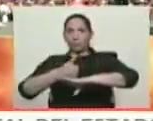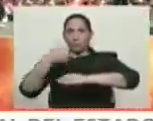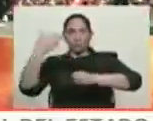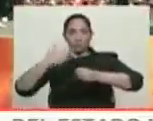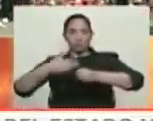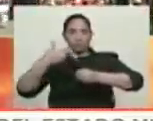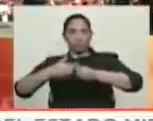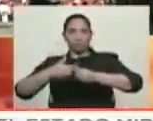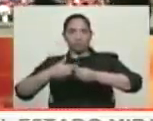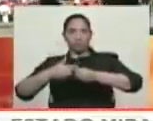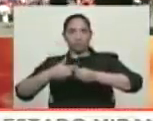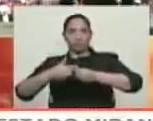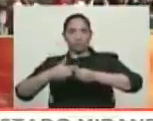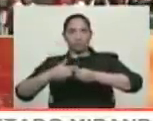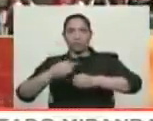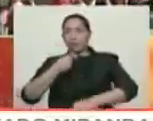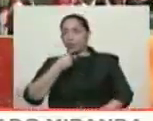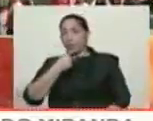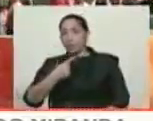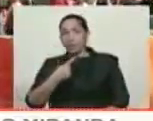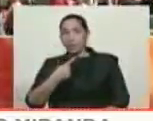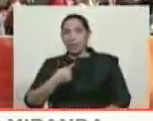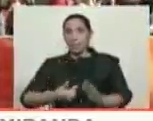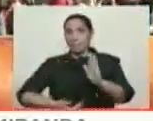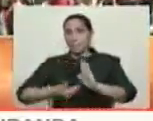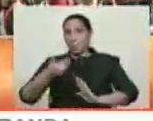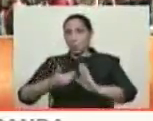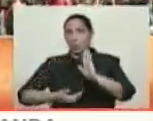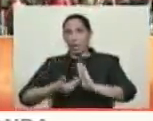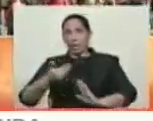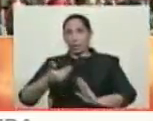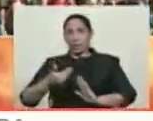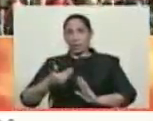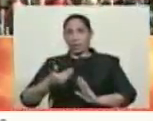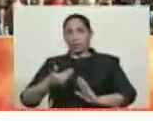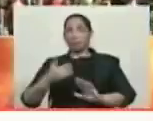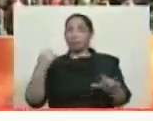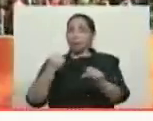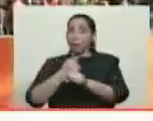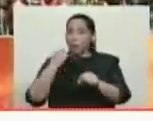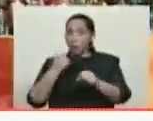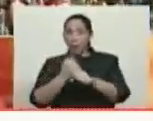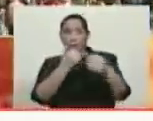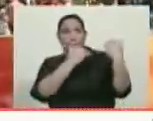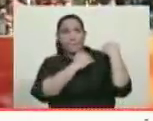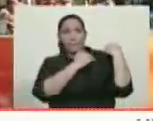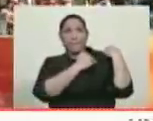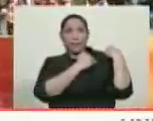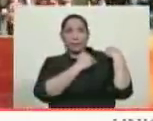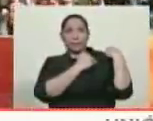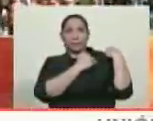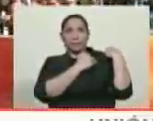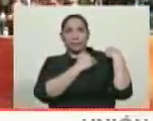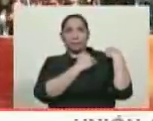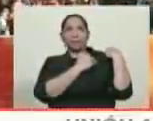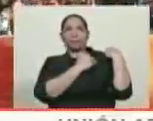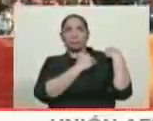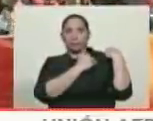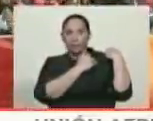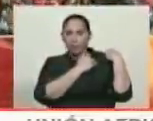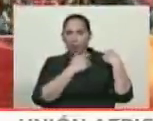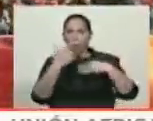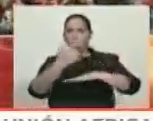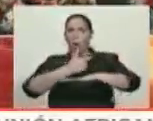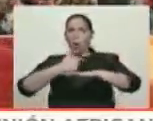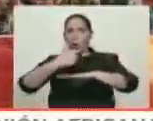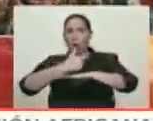PDVSA. Ha dicho que el papel fundamental para la clase obrera y trabajadora es gobernar el proceso